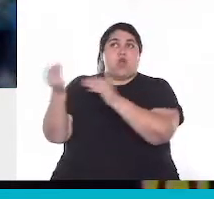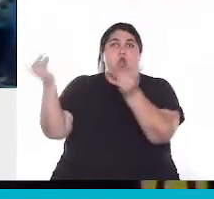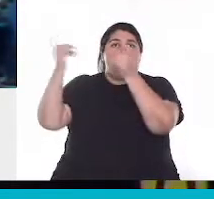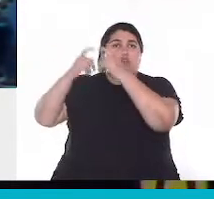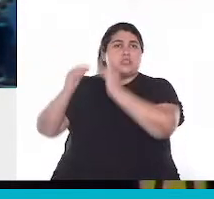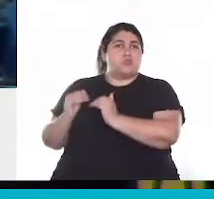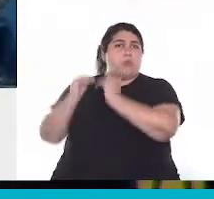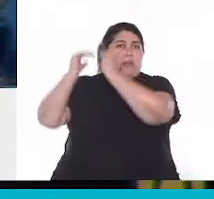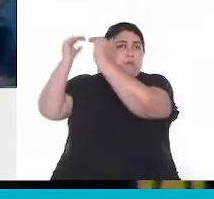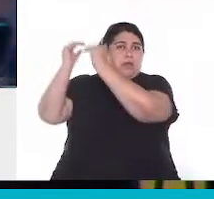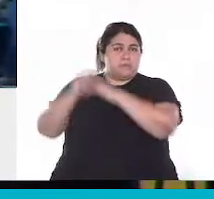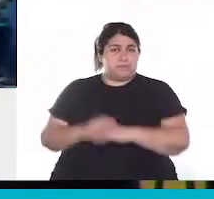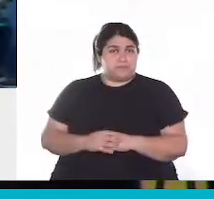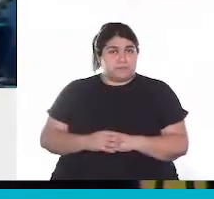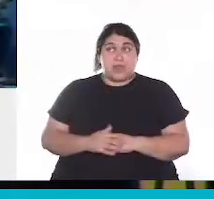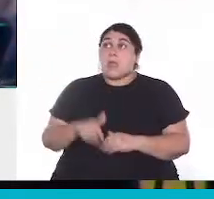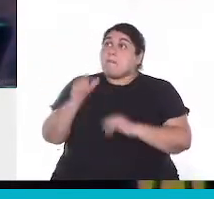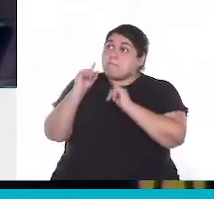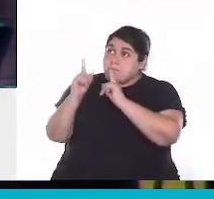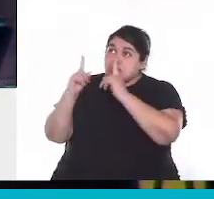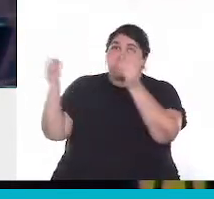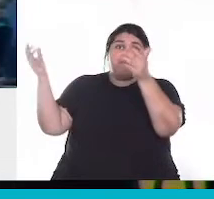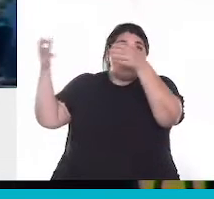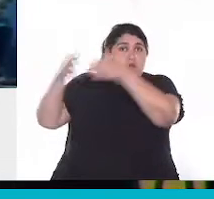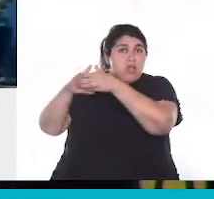misma Corte que avala también,